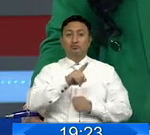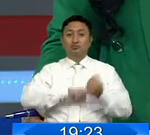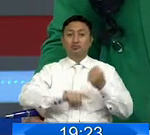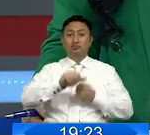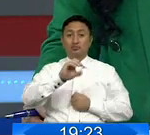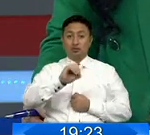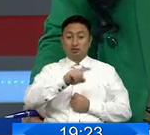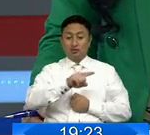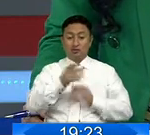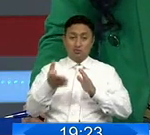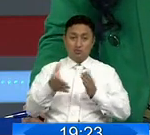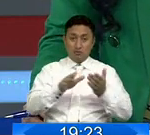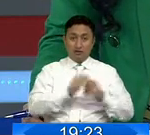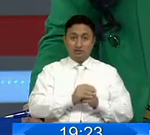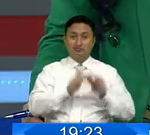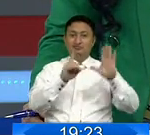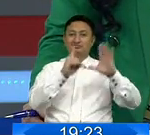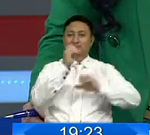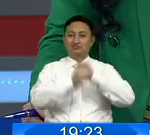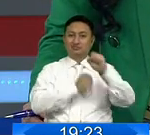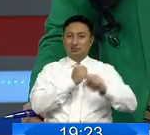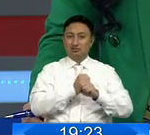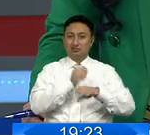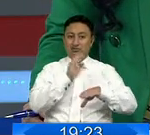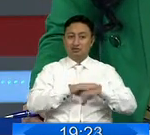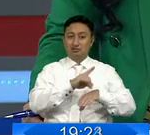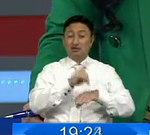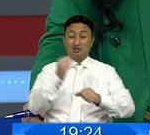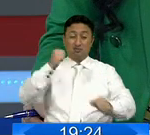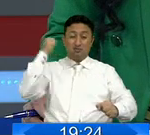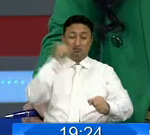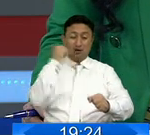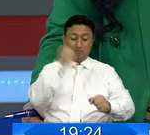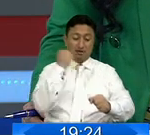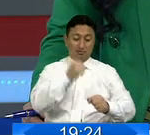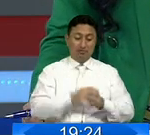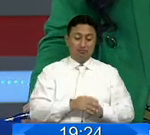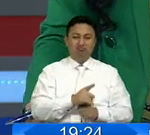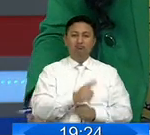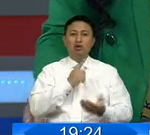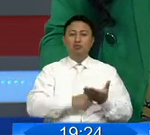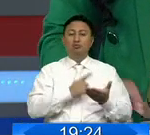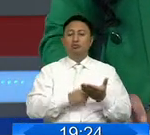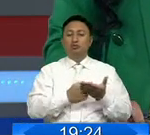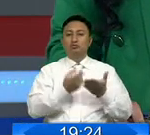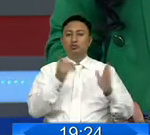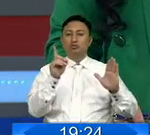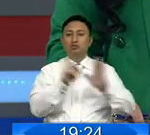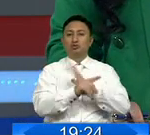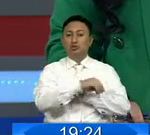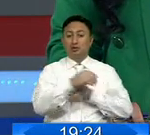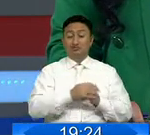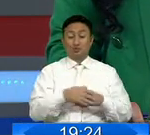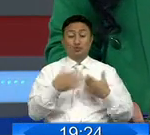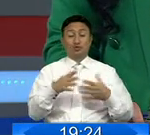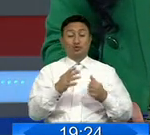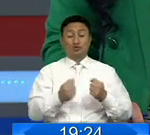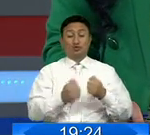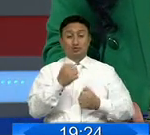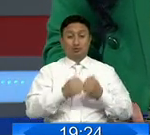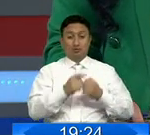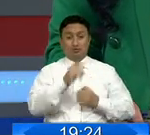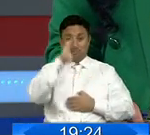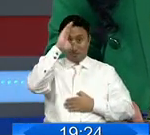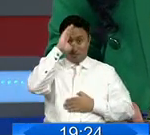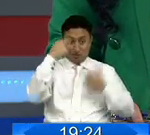hijastro de 6 años de edad, luego de propinarle varios golpes. La audiencia de formulación de cargos se realizó en medio de un fuerte resguardo